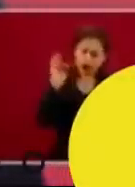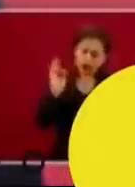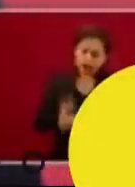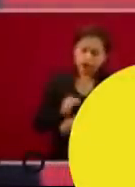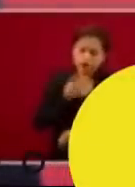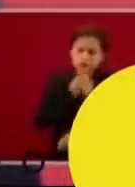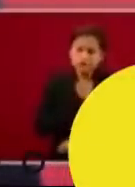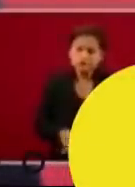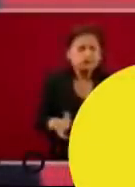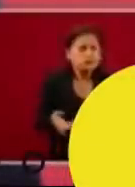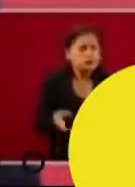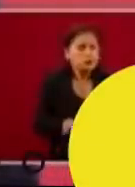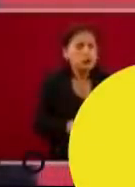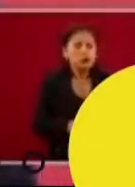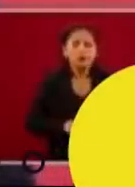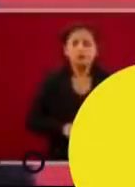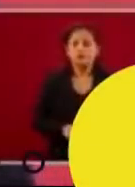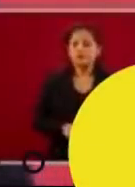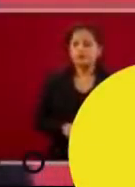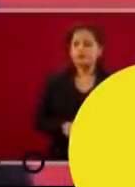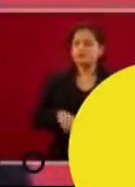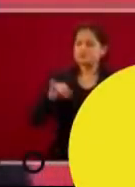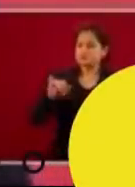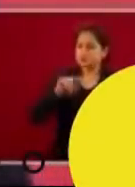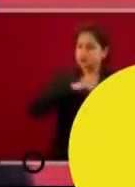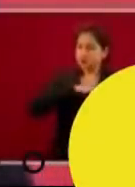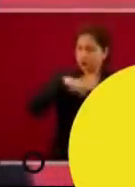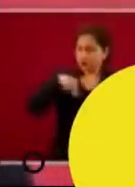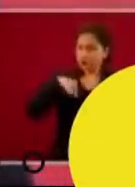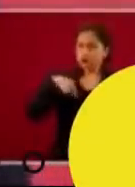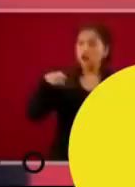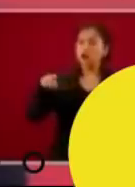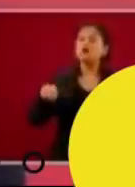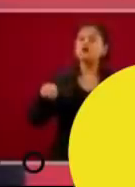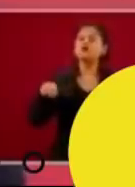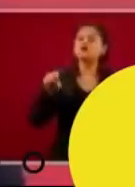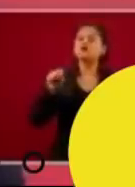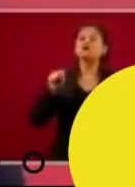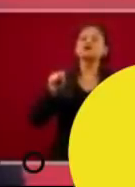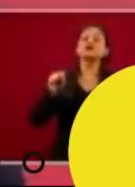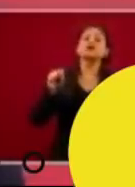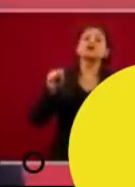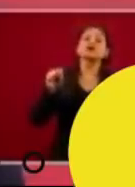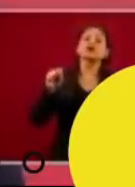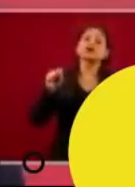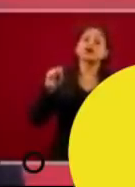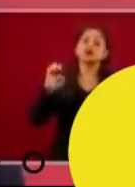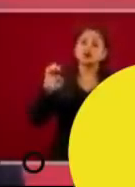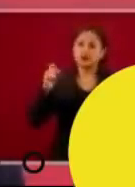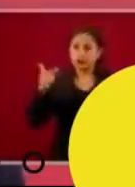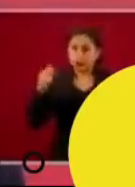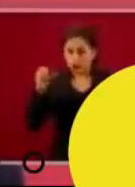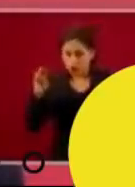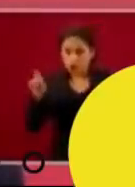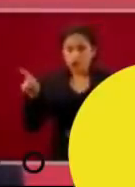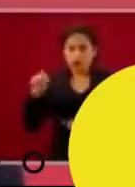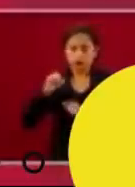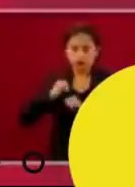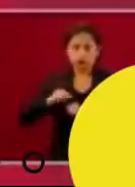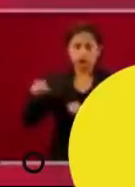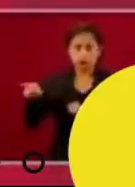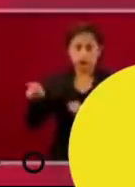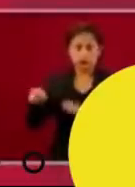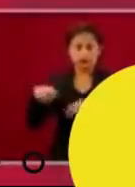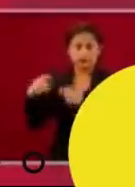estamos participando, la Secretaría de Gobernación está atendiendo este asunto.